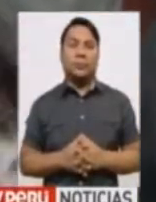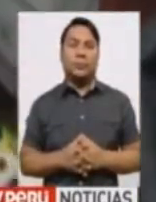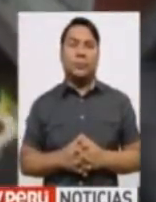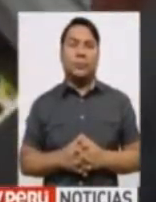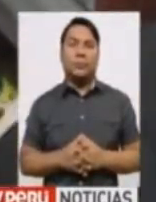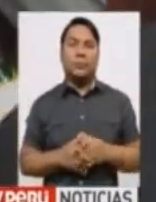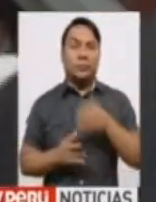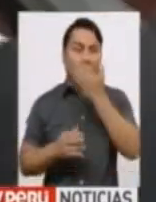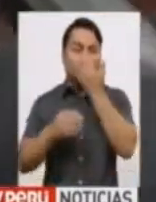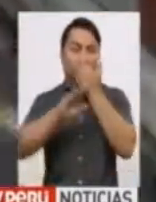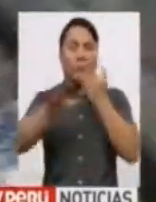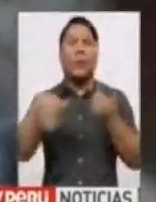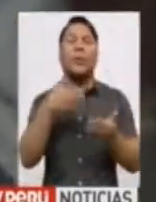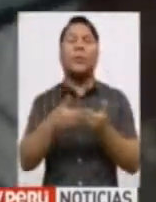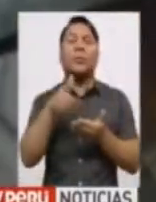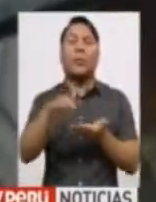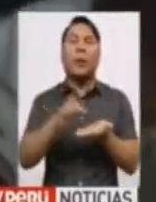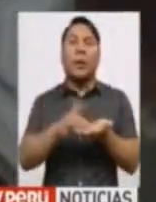Todos son pastillas de...